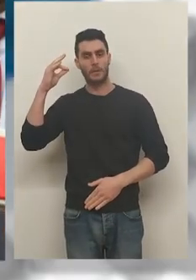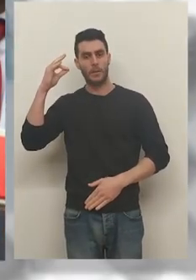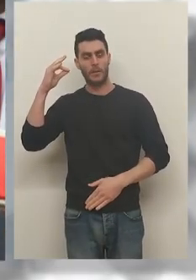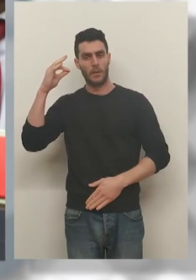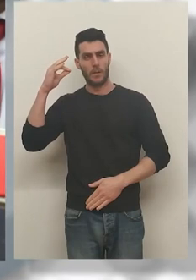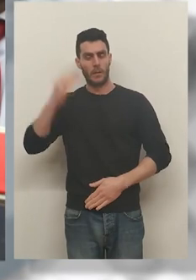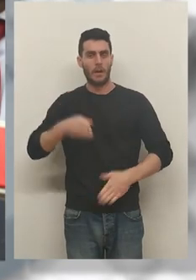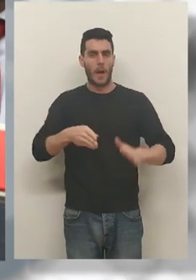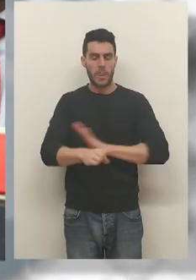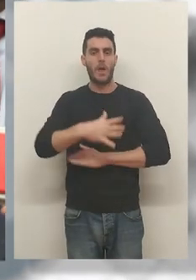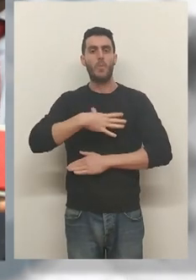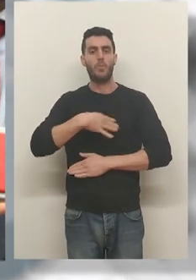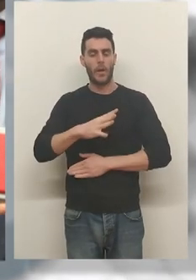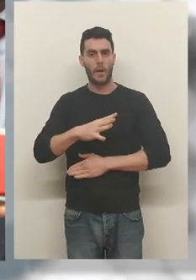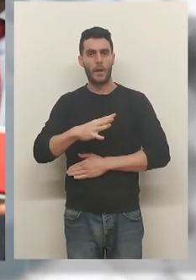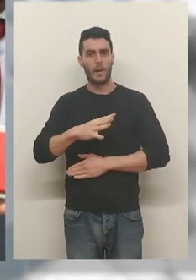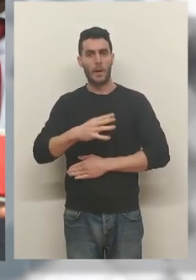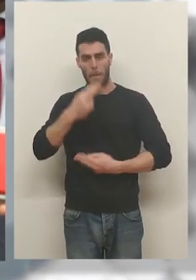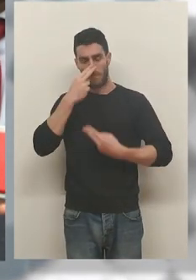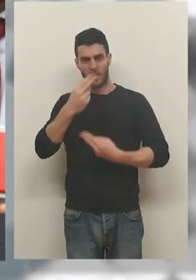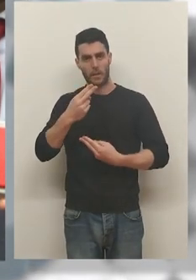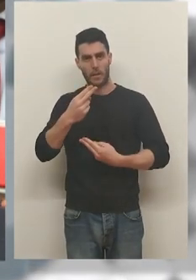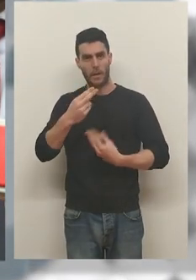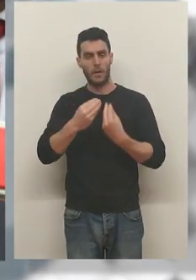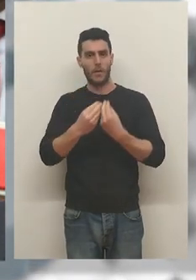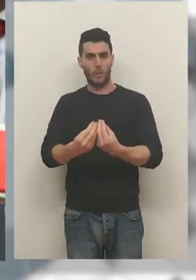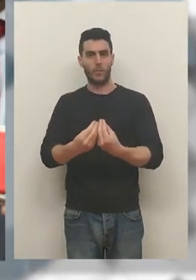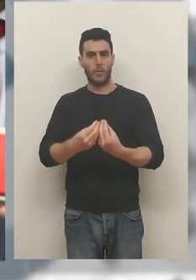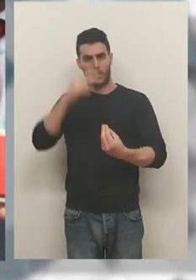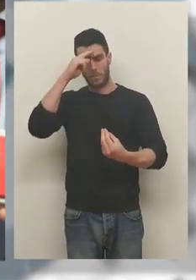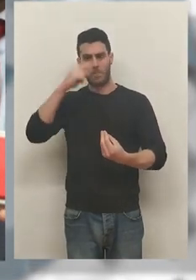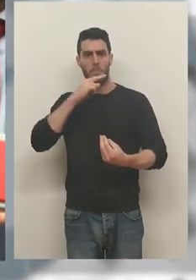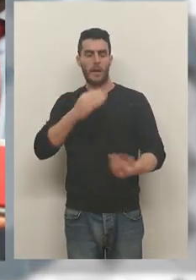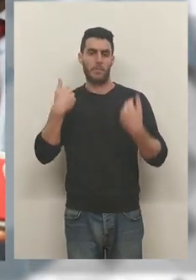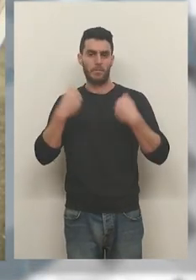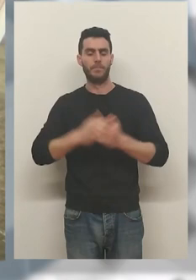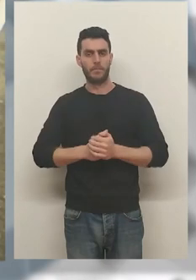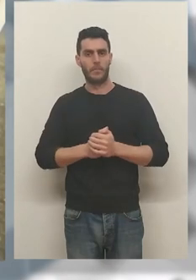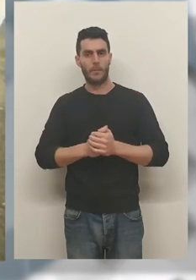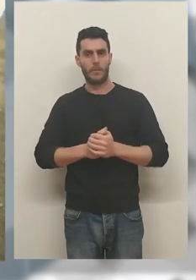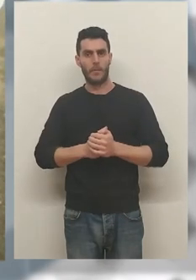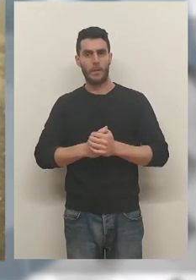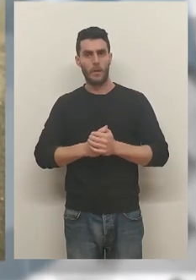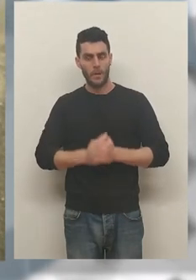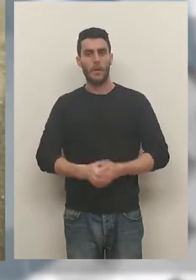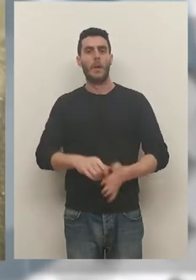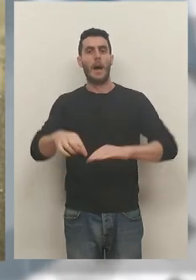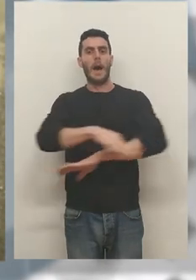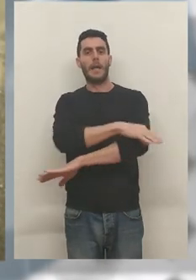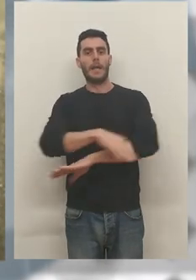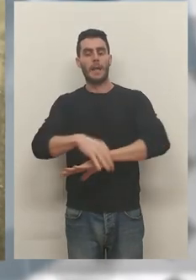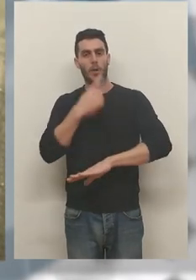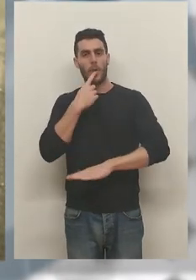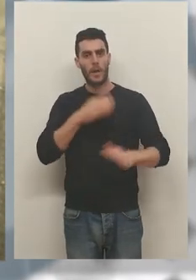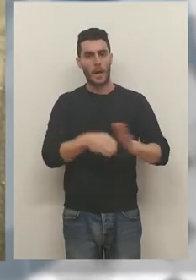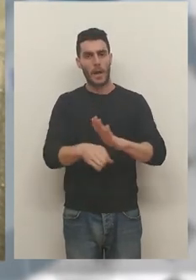van a poder acceder a ese el régimen de visitas con el progenitor correspondiente los arquitectos encargados de la obra